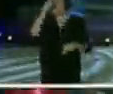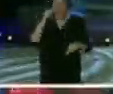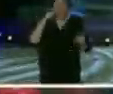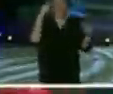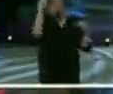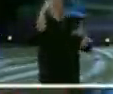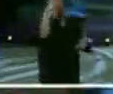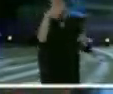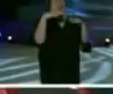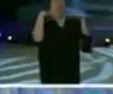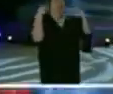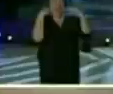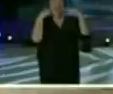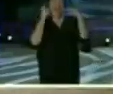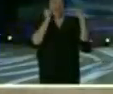Quisiera